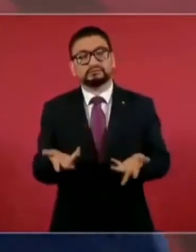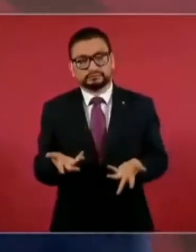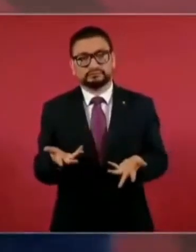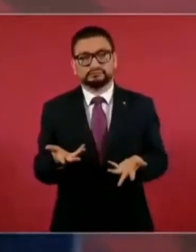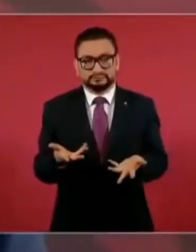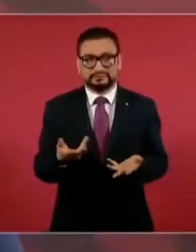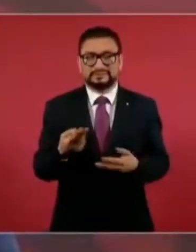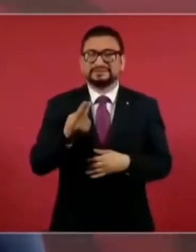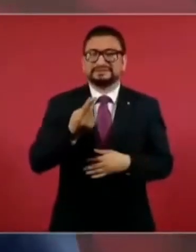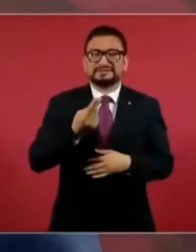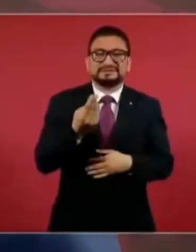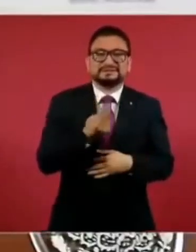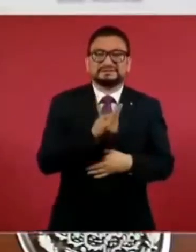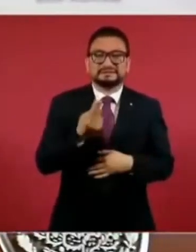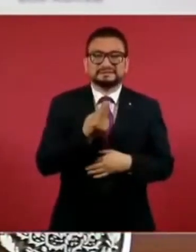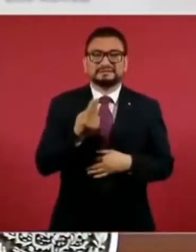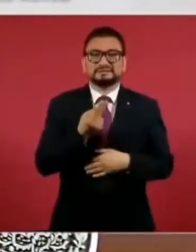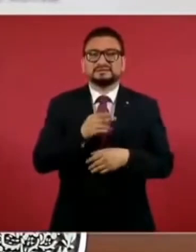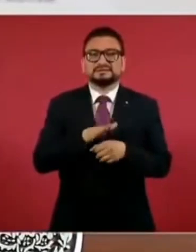hay que estar